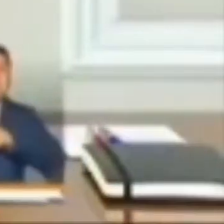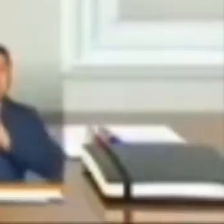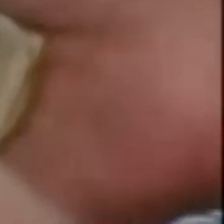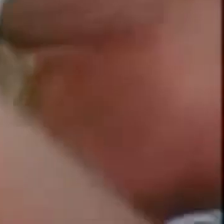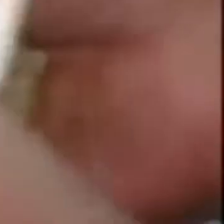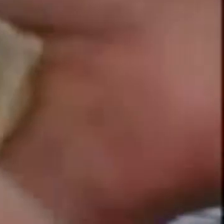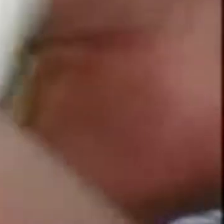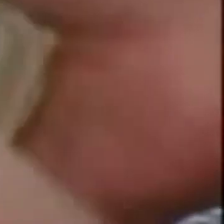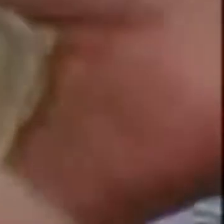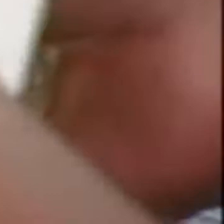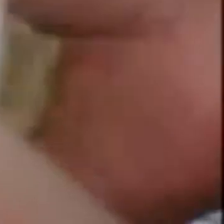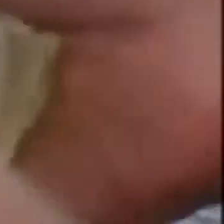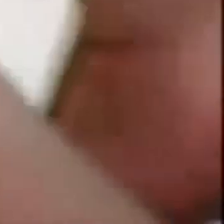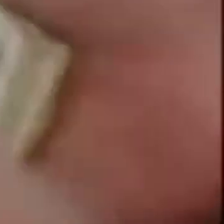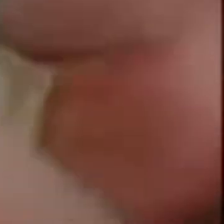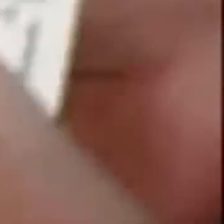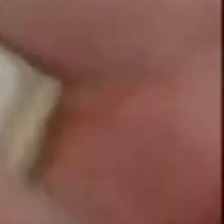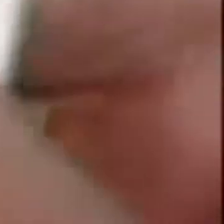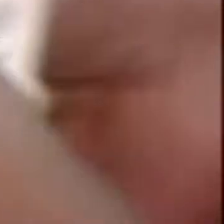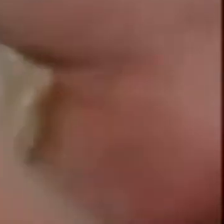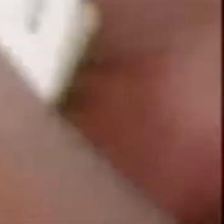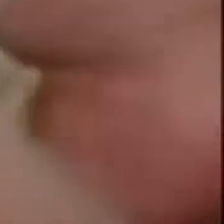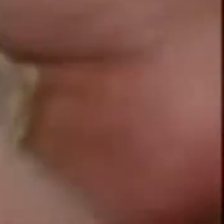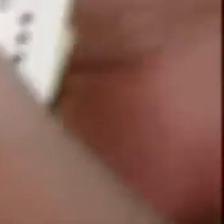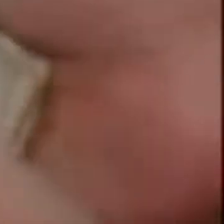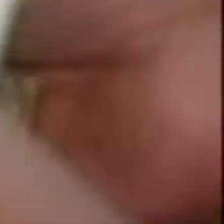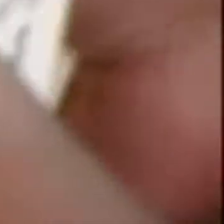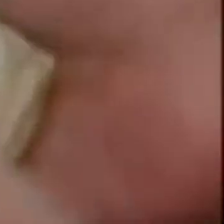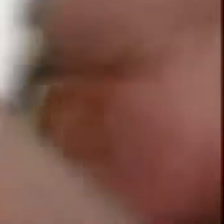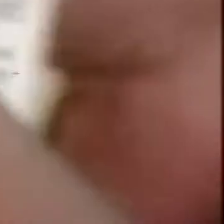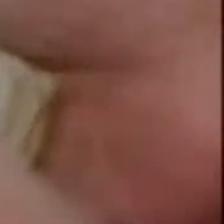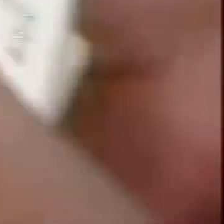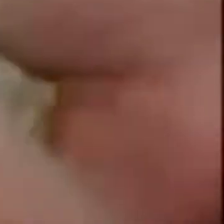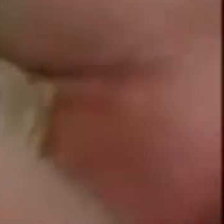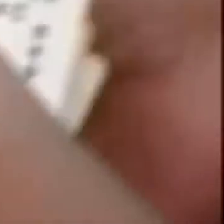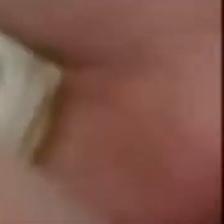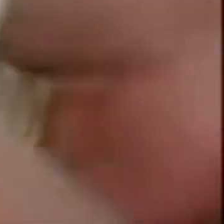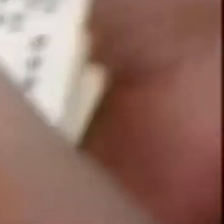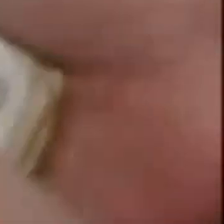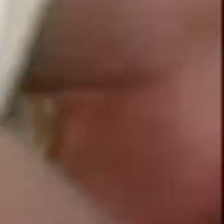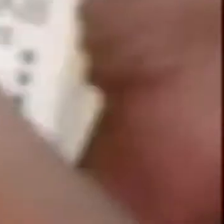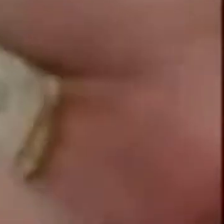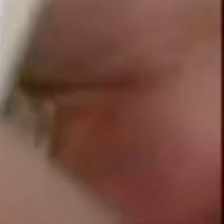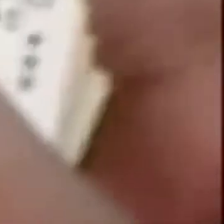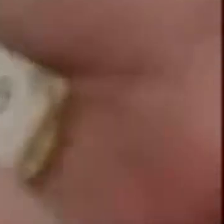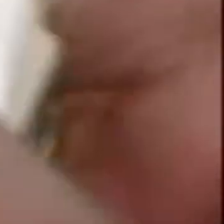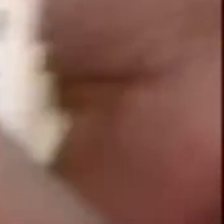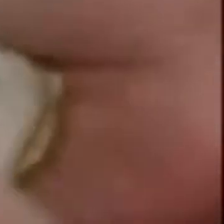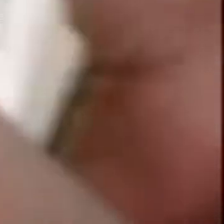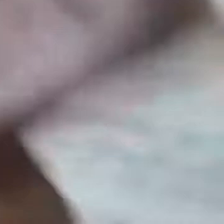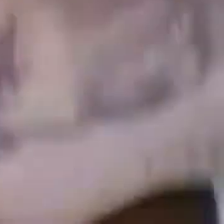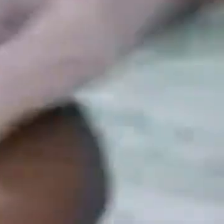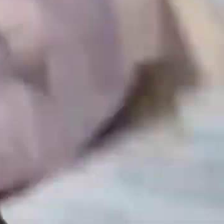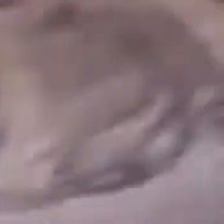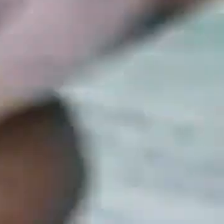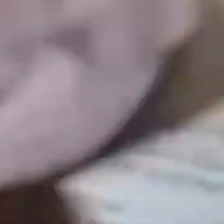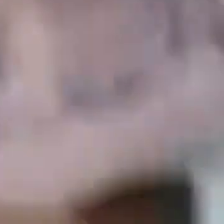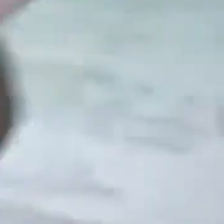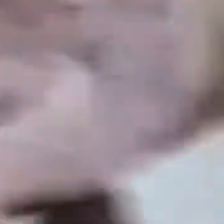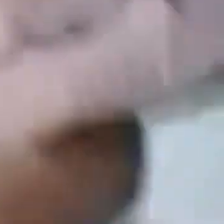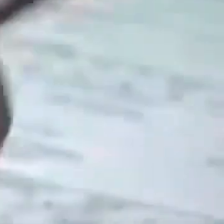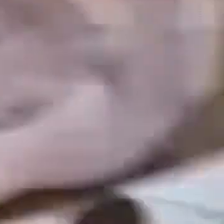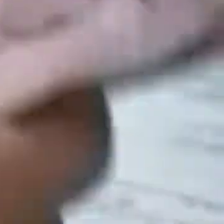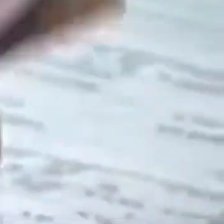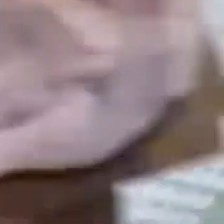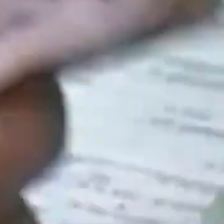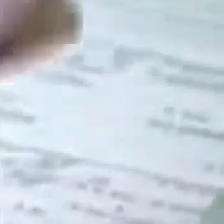prima de Navidad para que también tengan las familias esos recursos y le puedan madrugar a la Navidad. La medida de